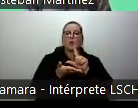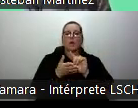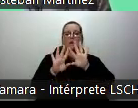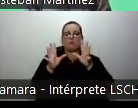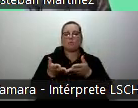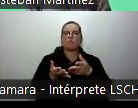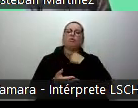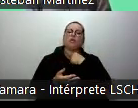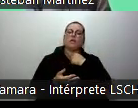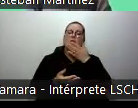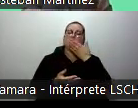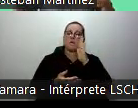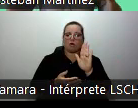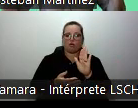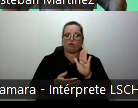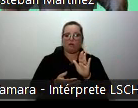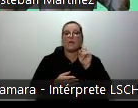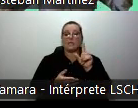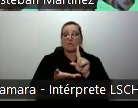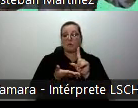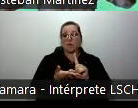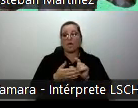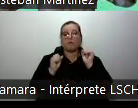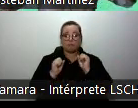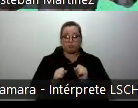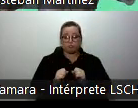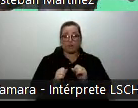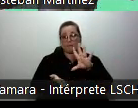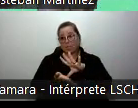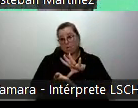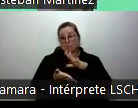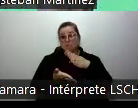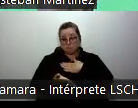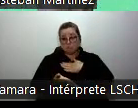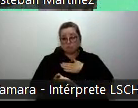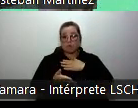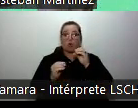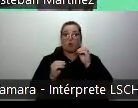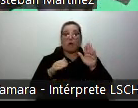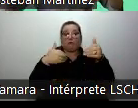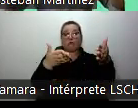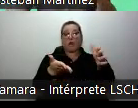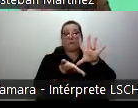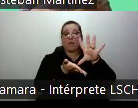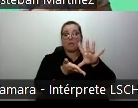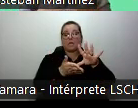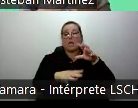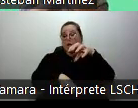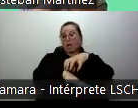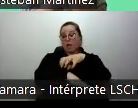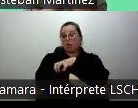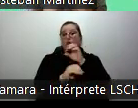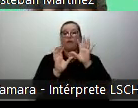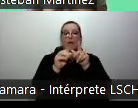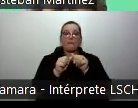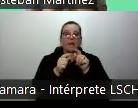mejorar ese lugar del mundo puede ser un lugar en tu país puede ser un lugar afuera puede ser en tu región puede ser en tu familia